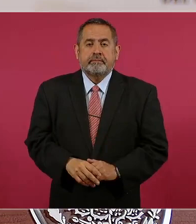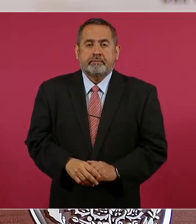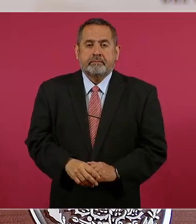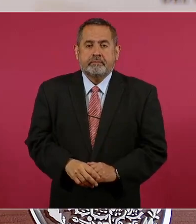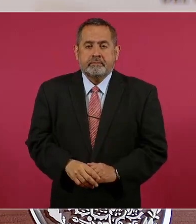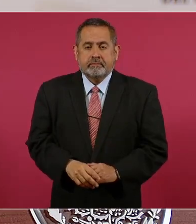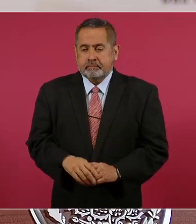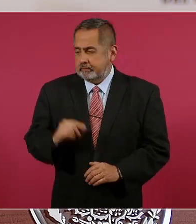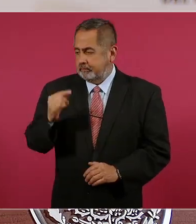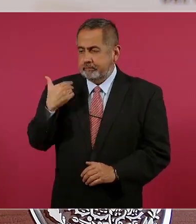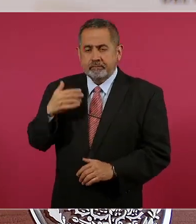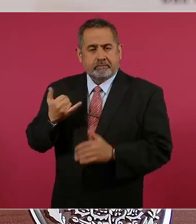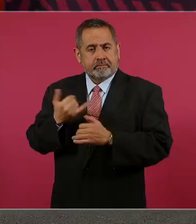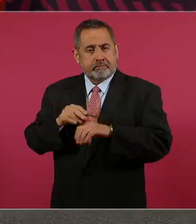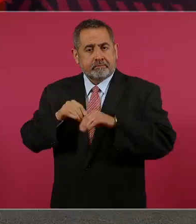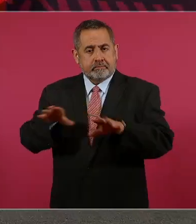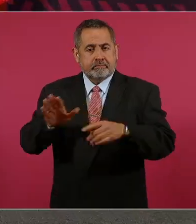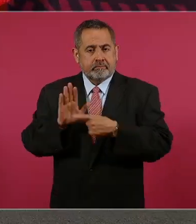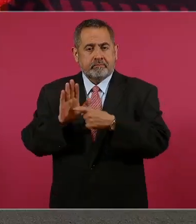en el último dato de febrero.